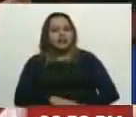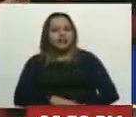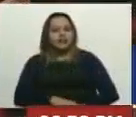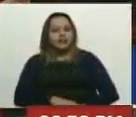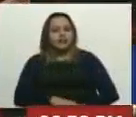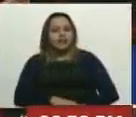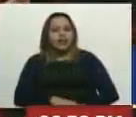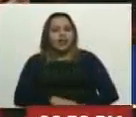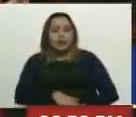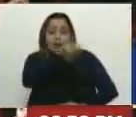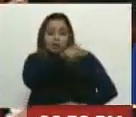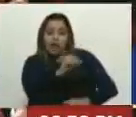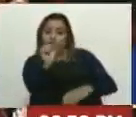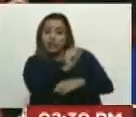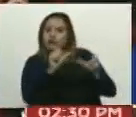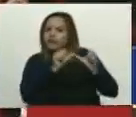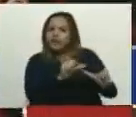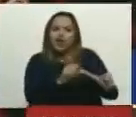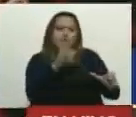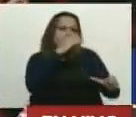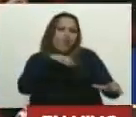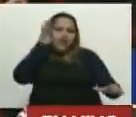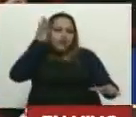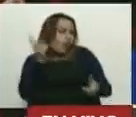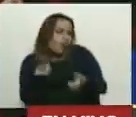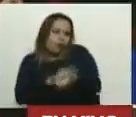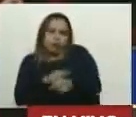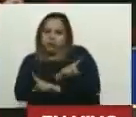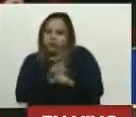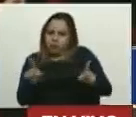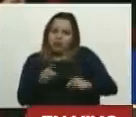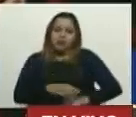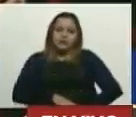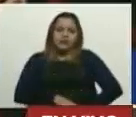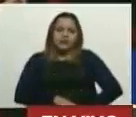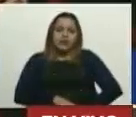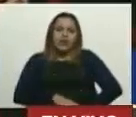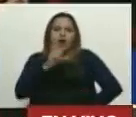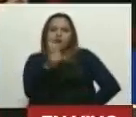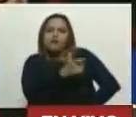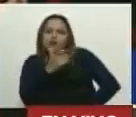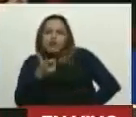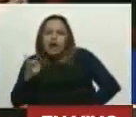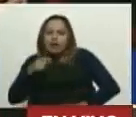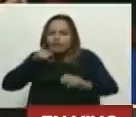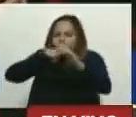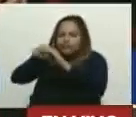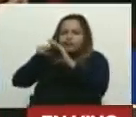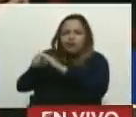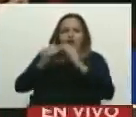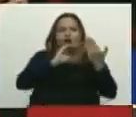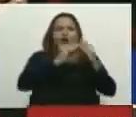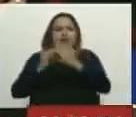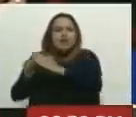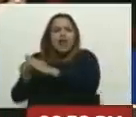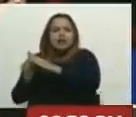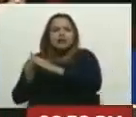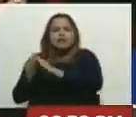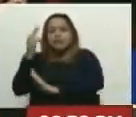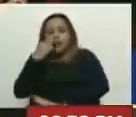pronóstico. Hay que propiciar los mecanismos para llevar el diagnóstico a las zonas populares. Si hablamos de